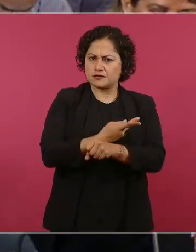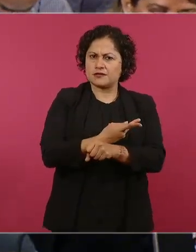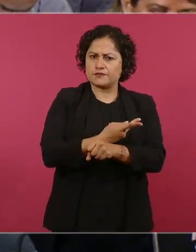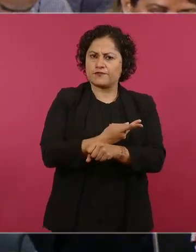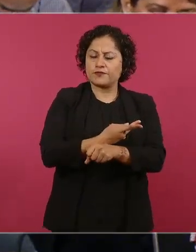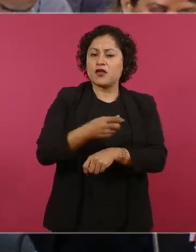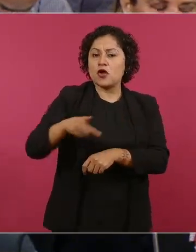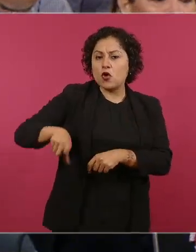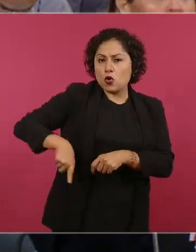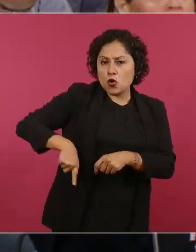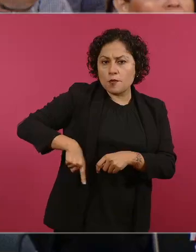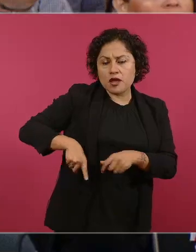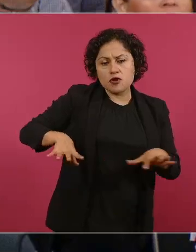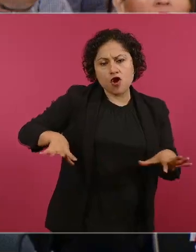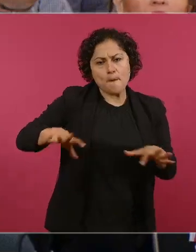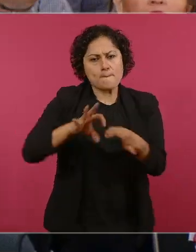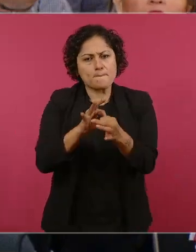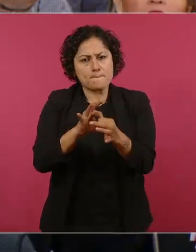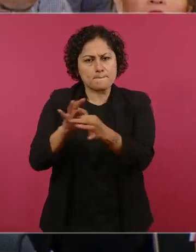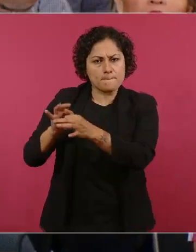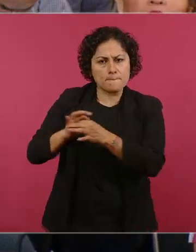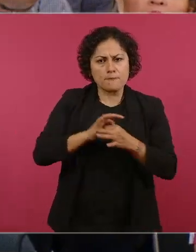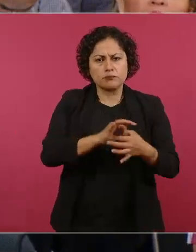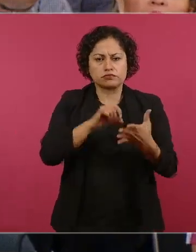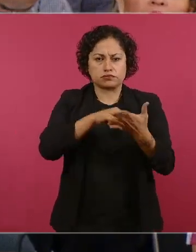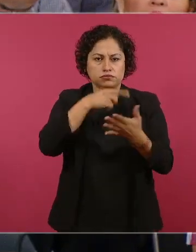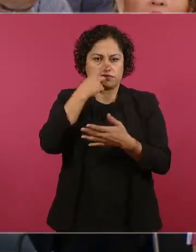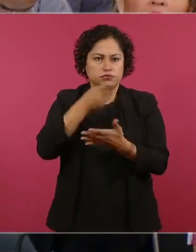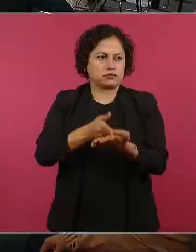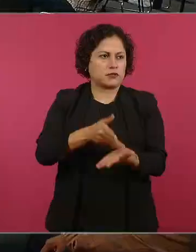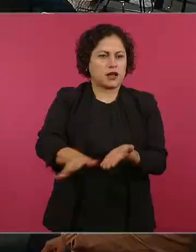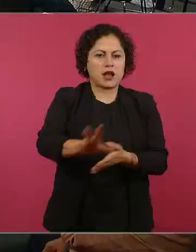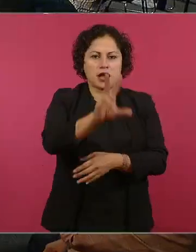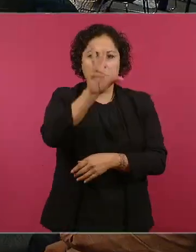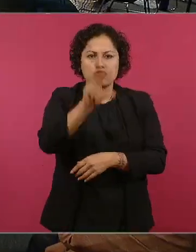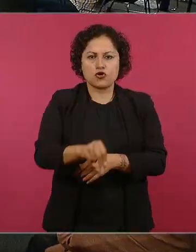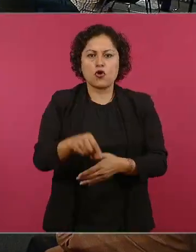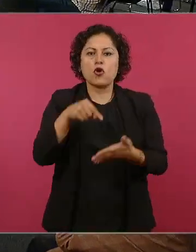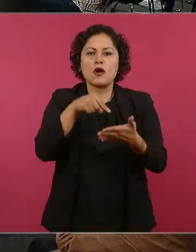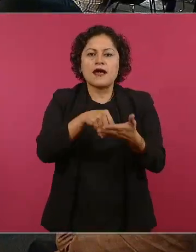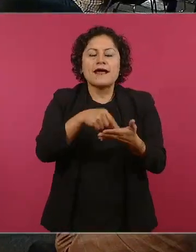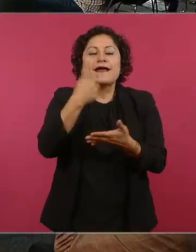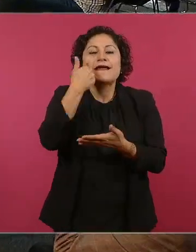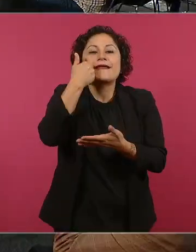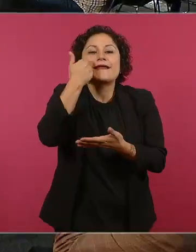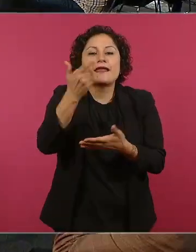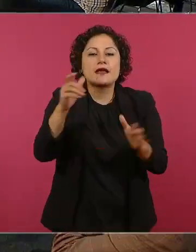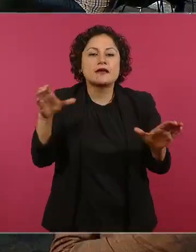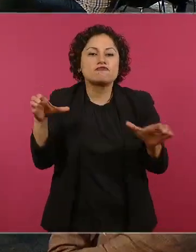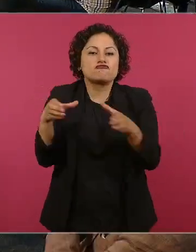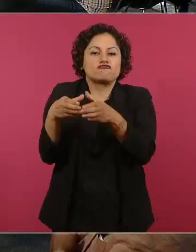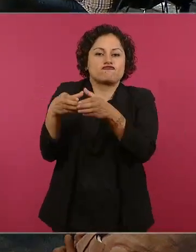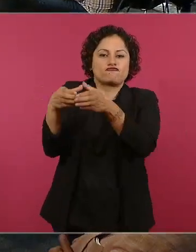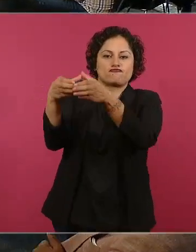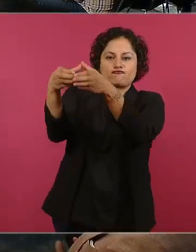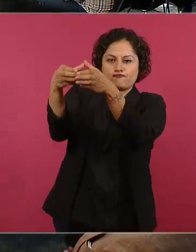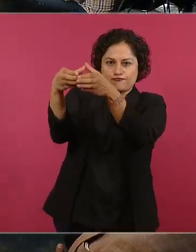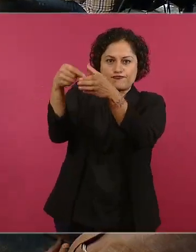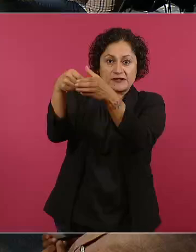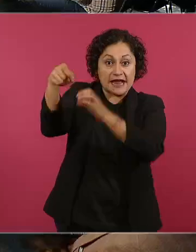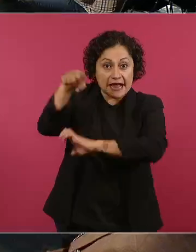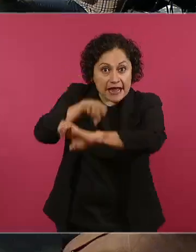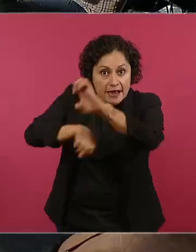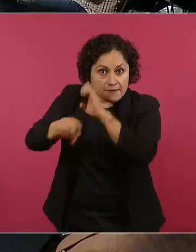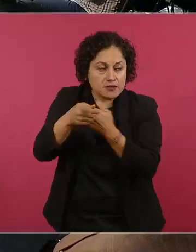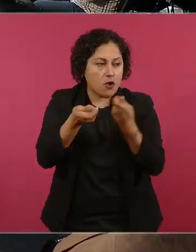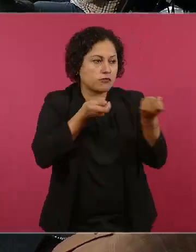Estado-nación fortalecido y con esta característica del bienestar, sino les gusta el Estado mínimo donde los empresarios pues tengan